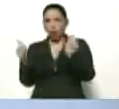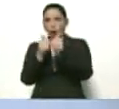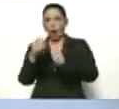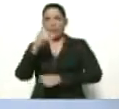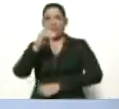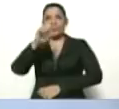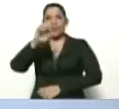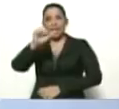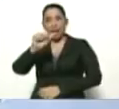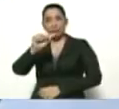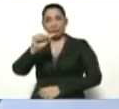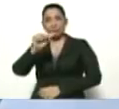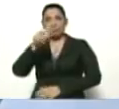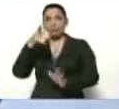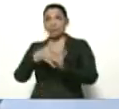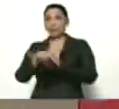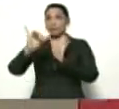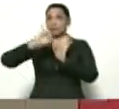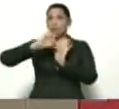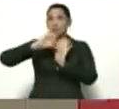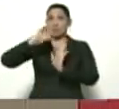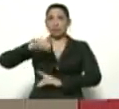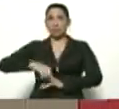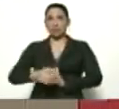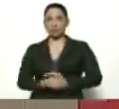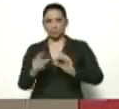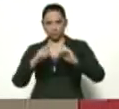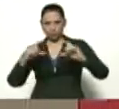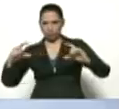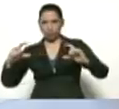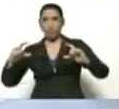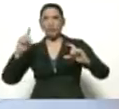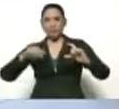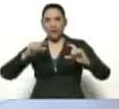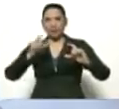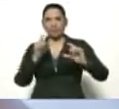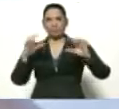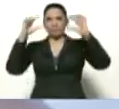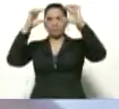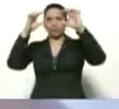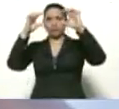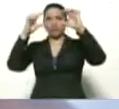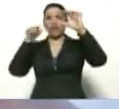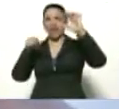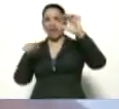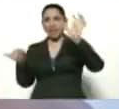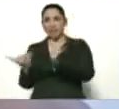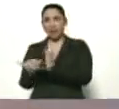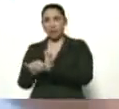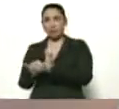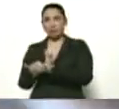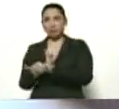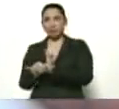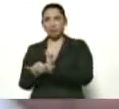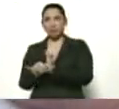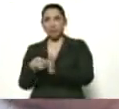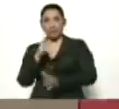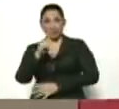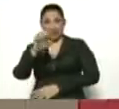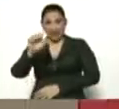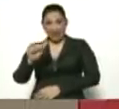resulta que la 10 vecino de la finca de doble rueda en la península de la guajira y ve